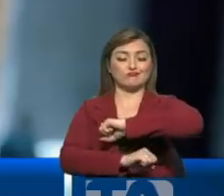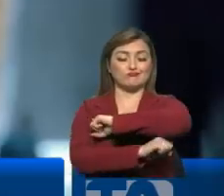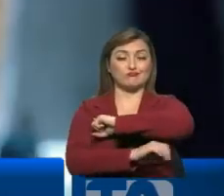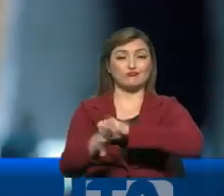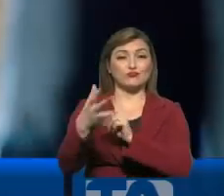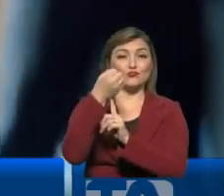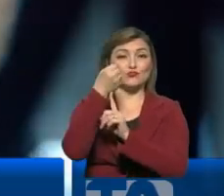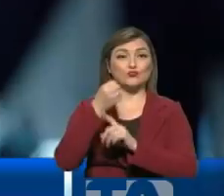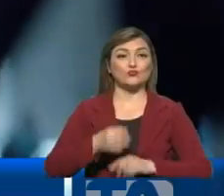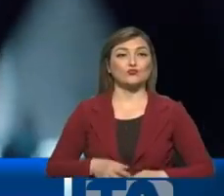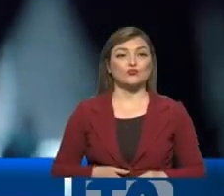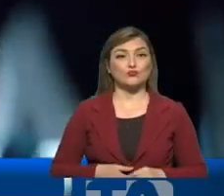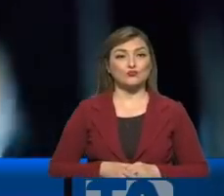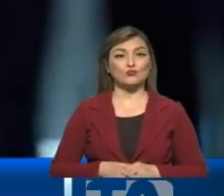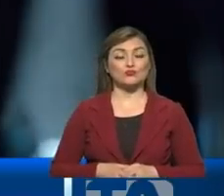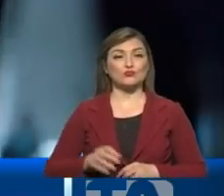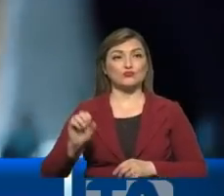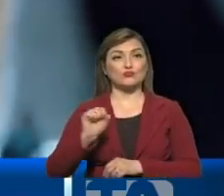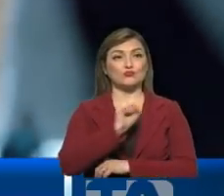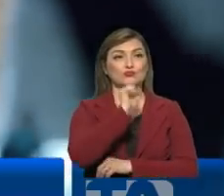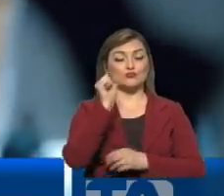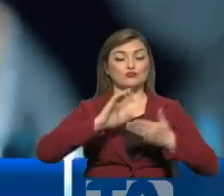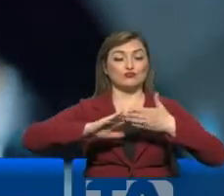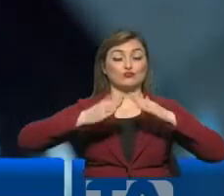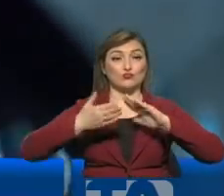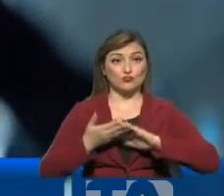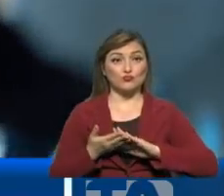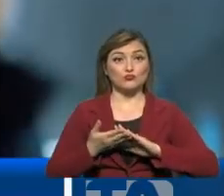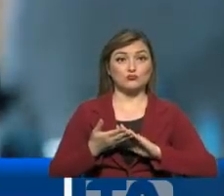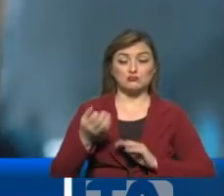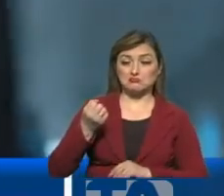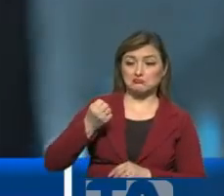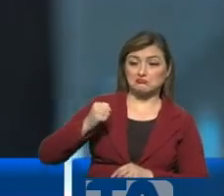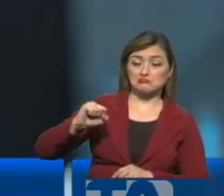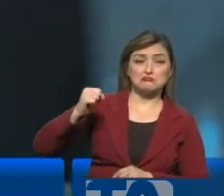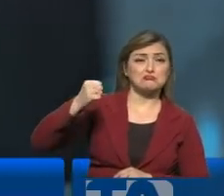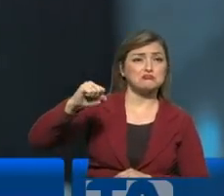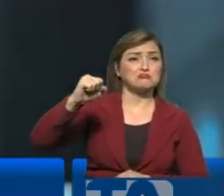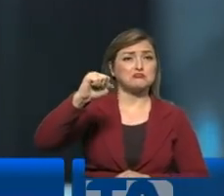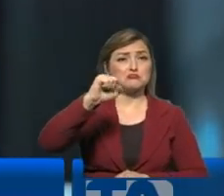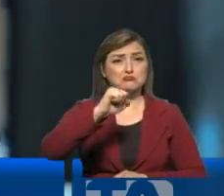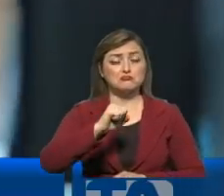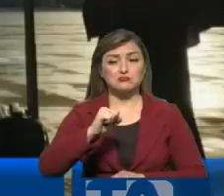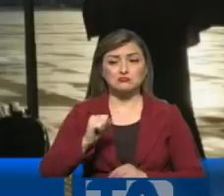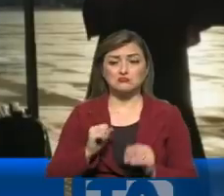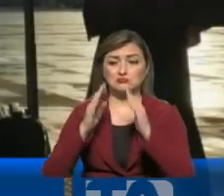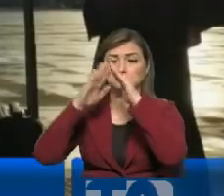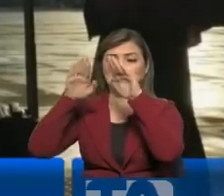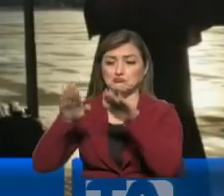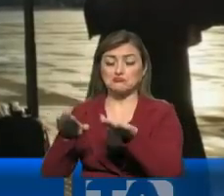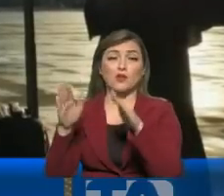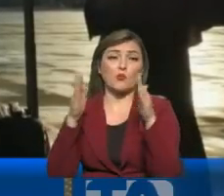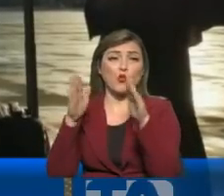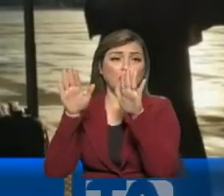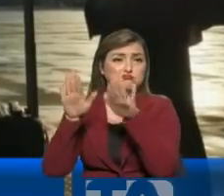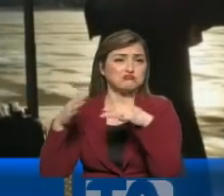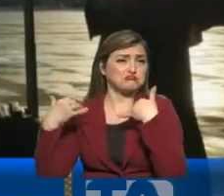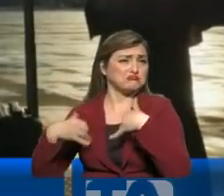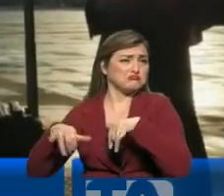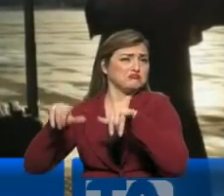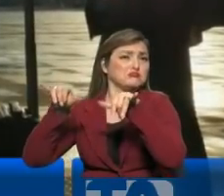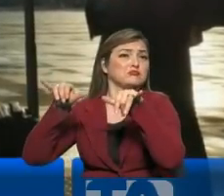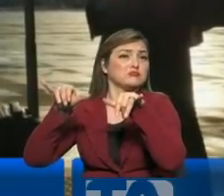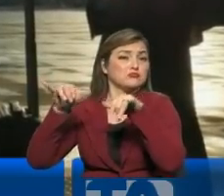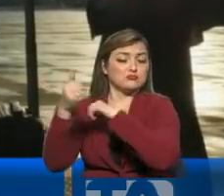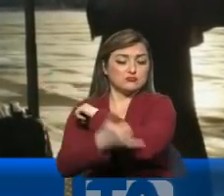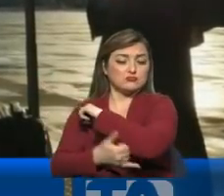fundamentales: regular el derecho comunitario para circular y establecer como residencia temporal o permanente a